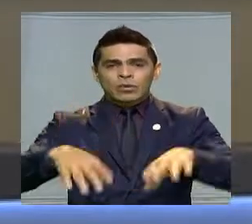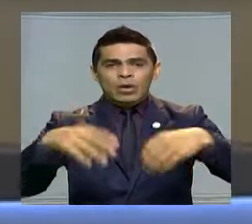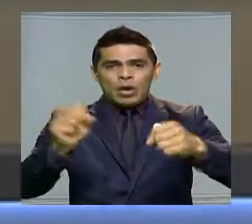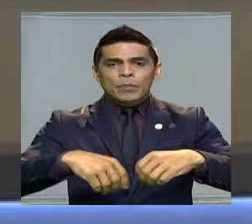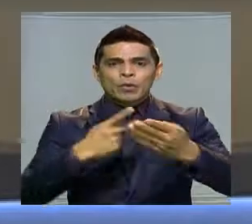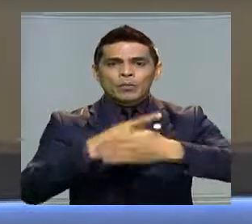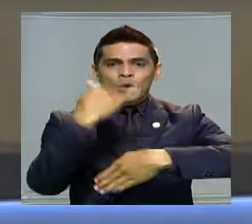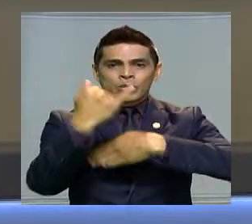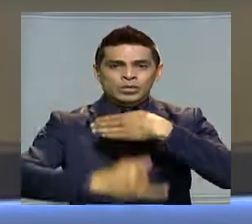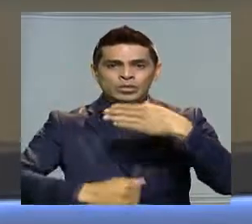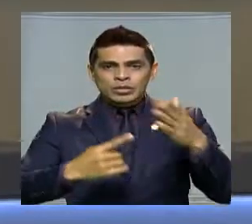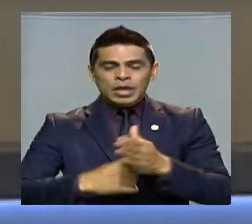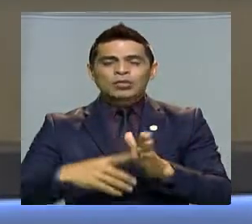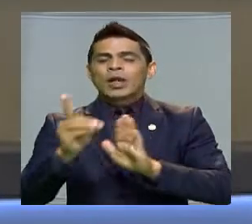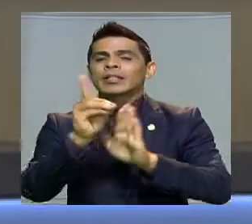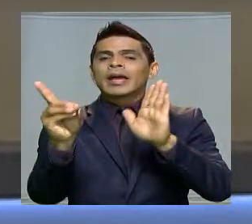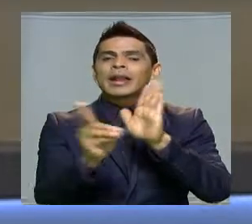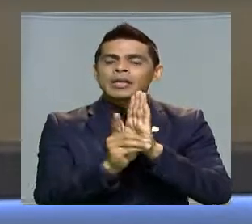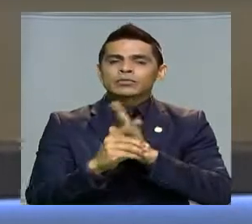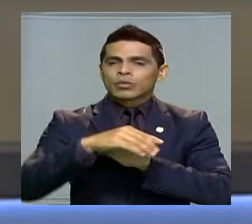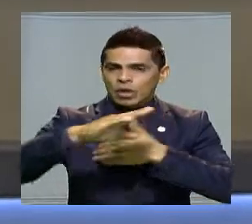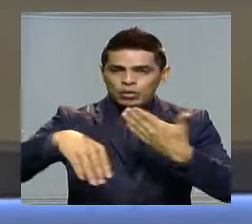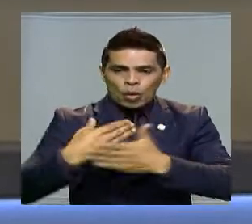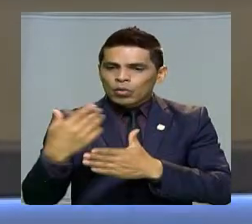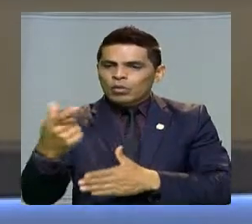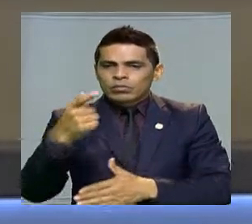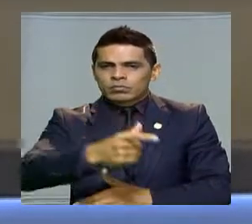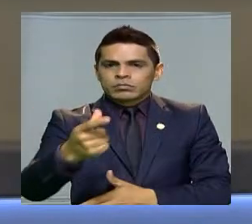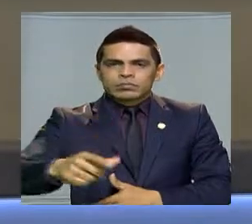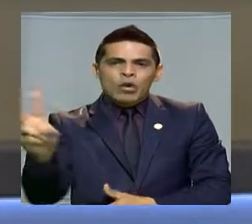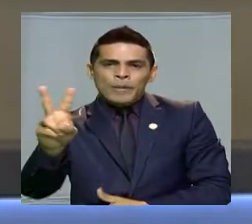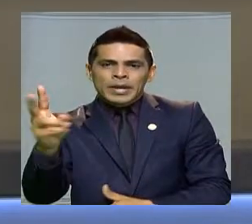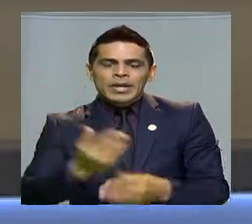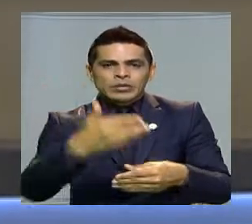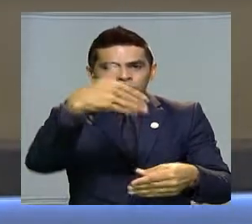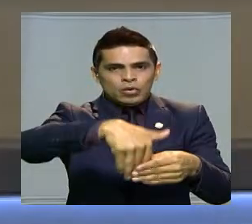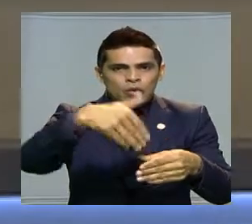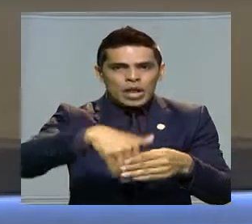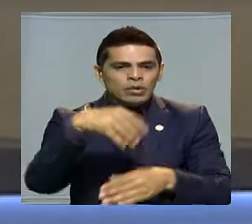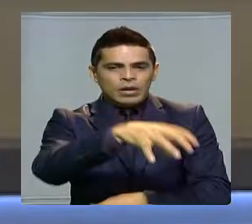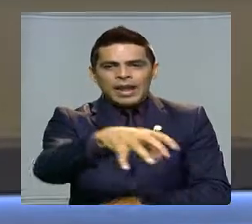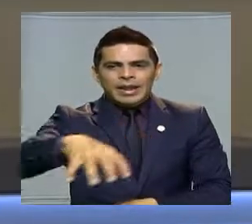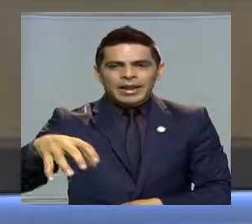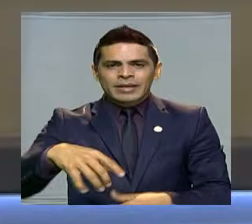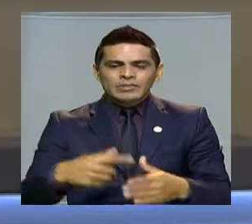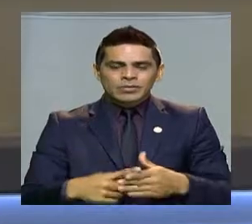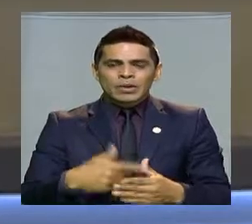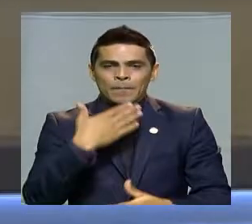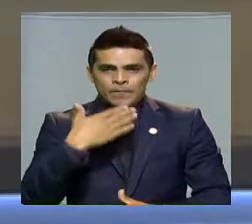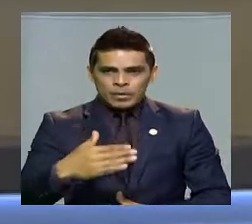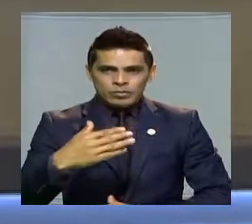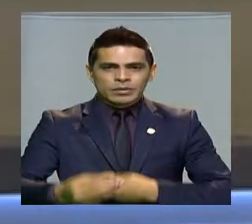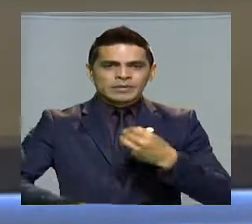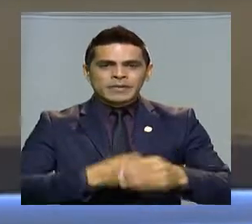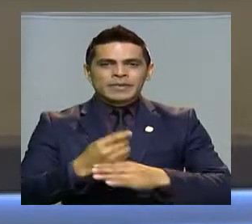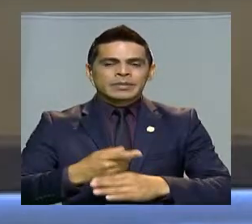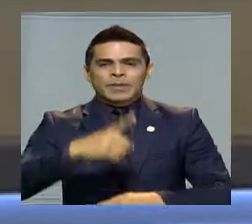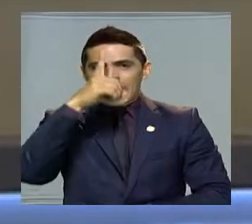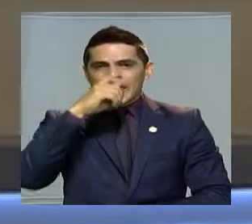la vigencia del derecho al sufragio de los venezolanos a propósito que las elecciones regionales y municipales están previstas para este